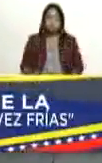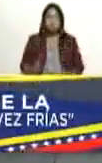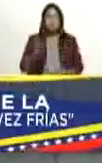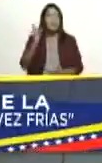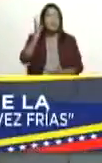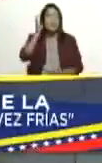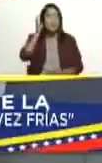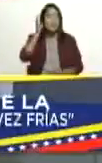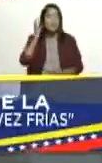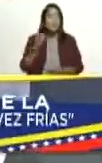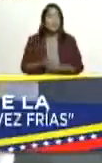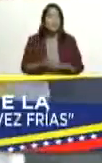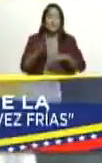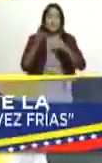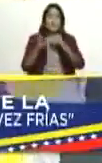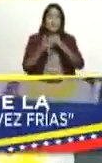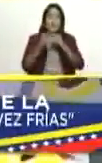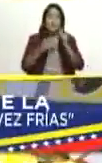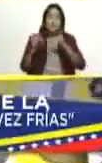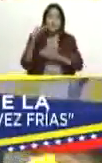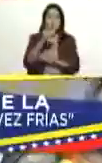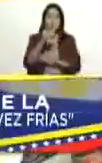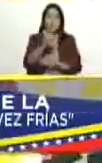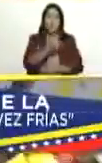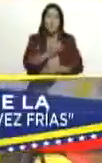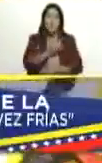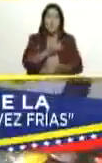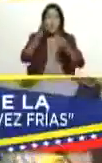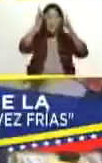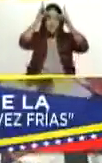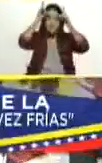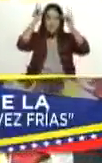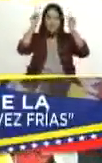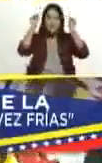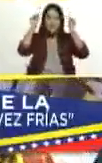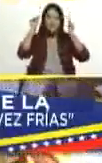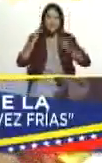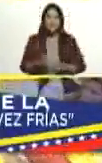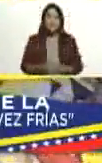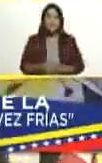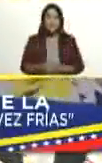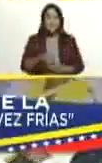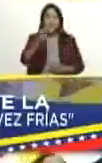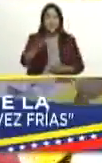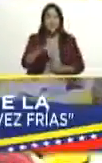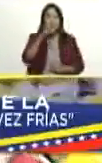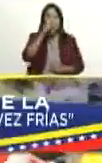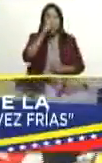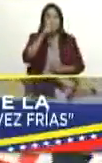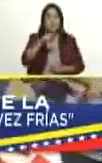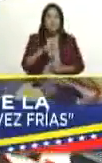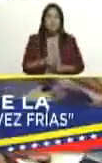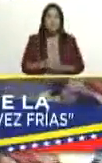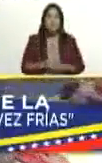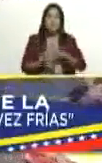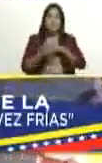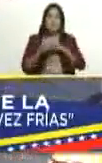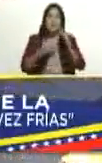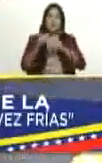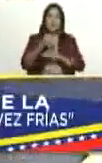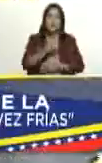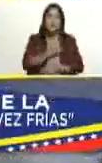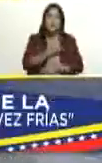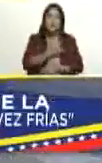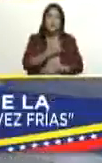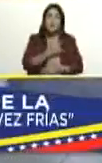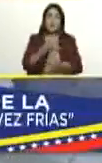Daniela Delgado Terán, técnico superior universitario en enfermería integral comunitaria. Valentín Gámez Urrieta, técnico superior universitario